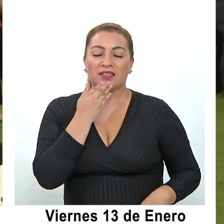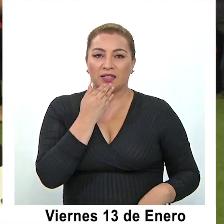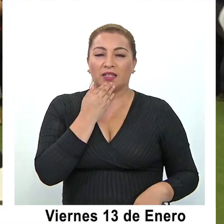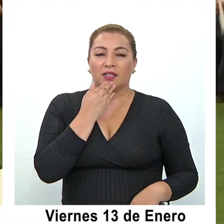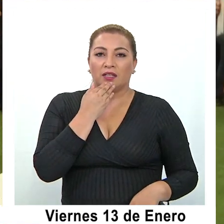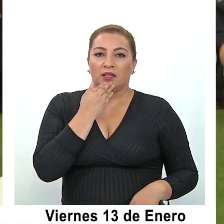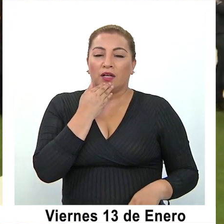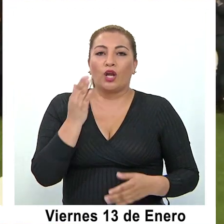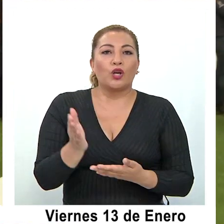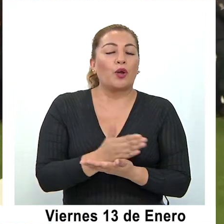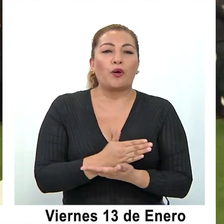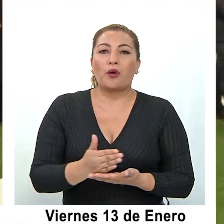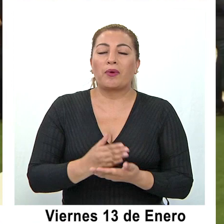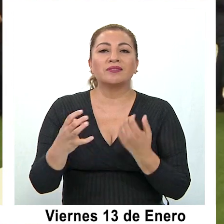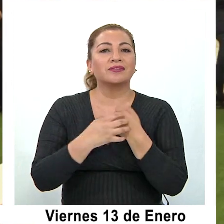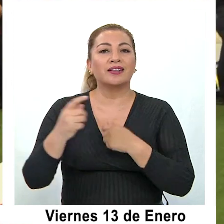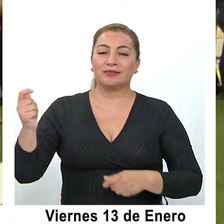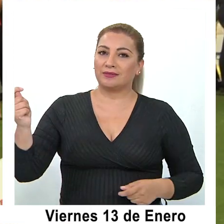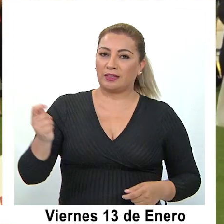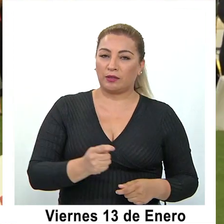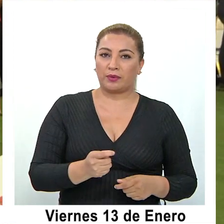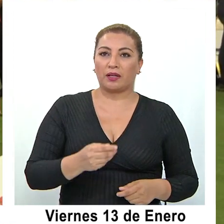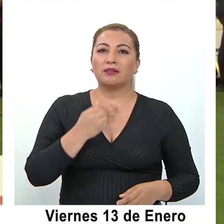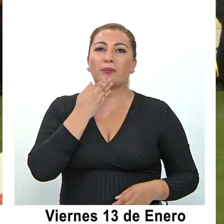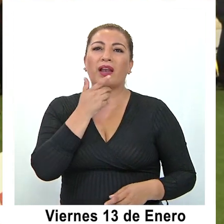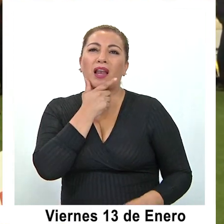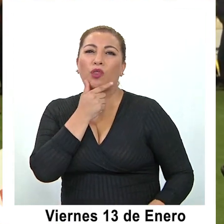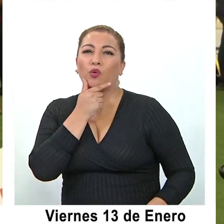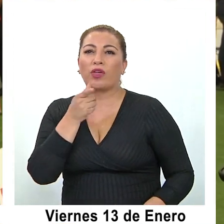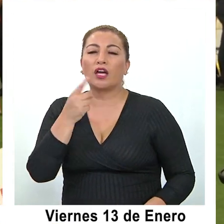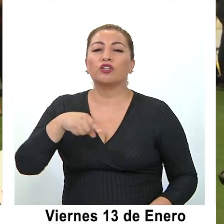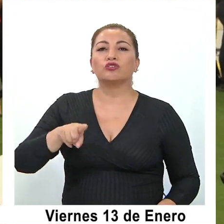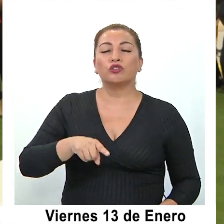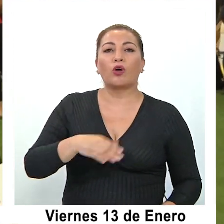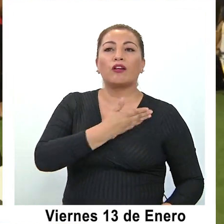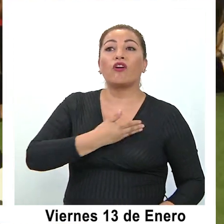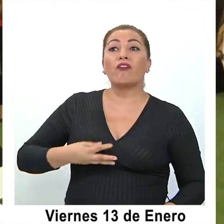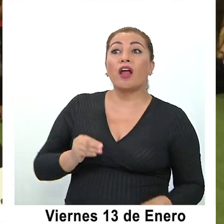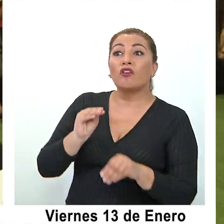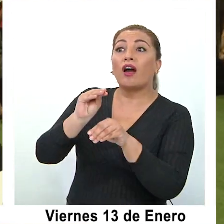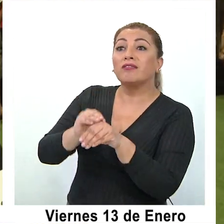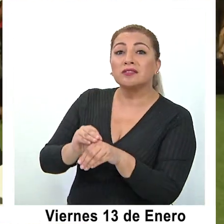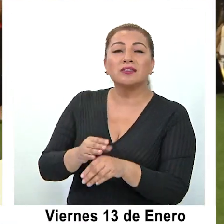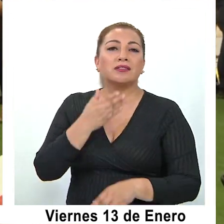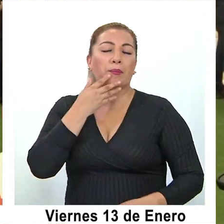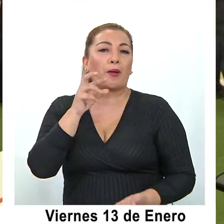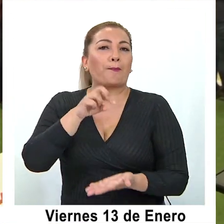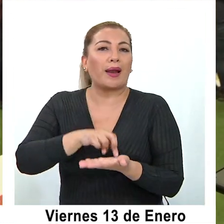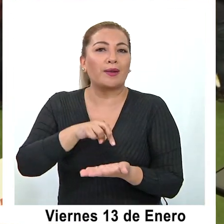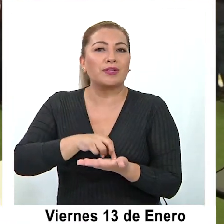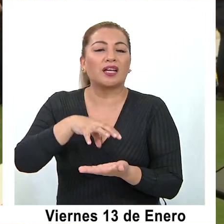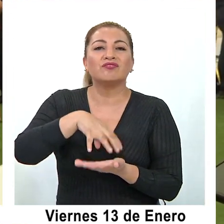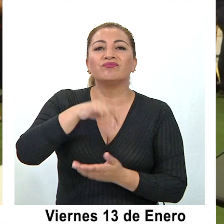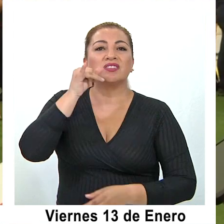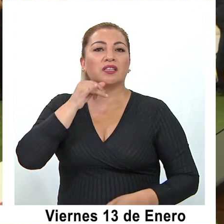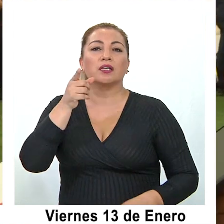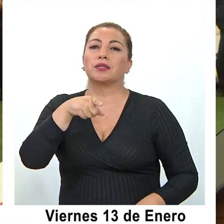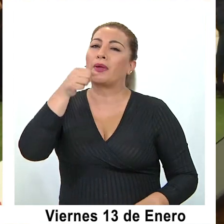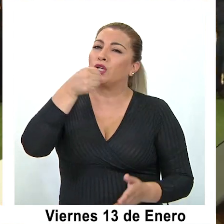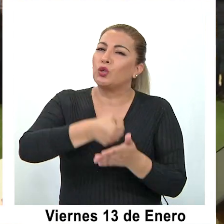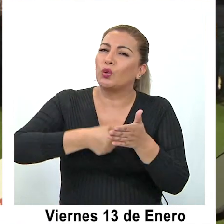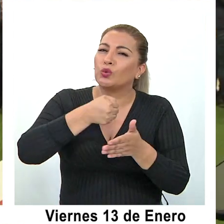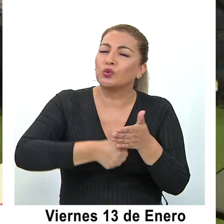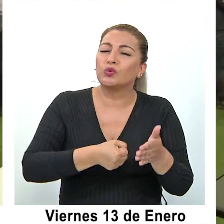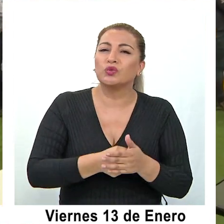los planteamientos de nuestra región, las inquietudes que hemos llevado al gobierno, también los parlamentarios de esta región que hemos estado luchando